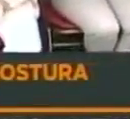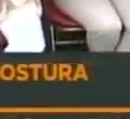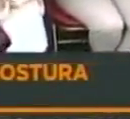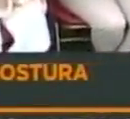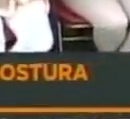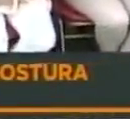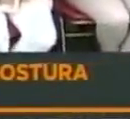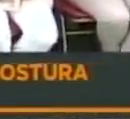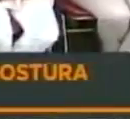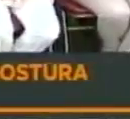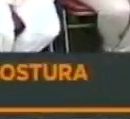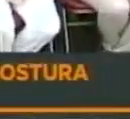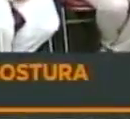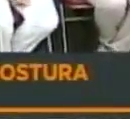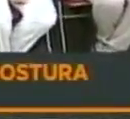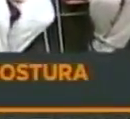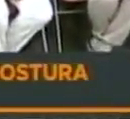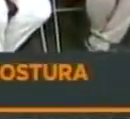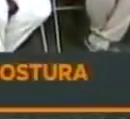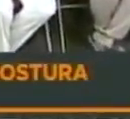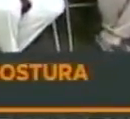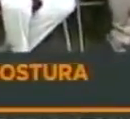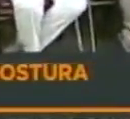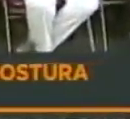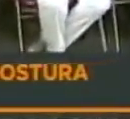como principio fundamental